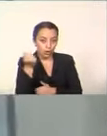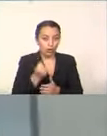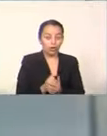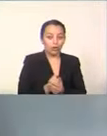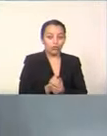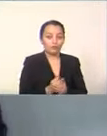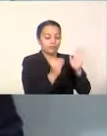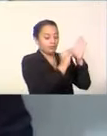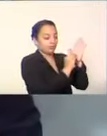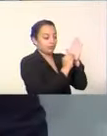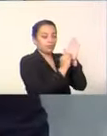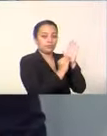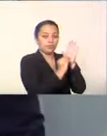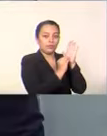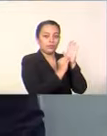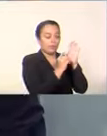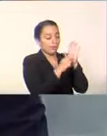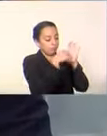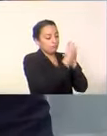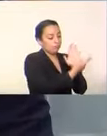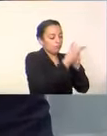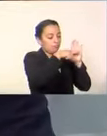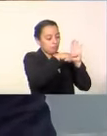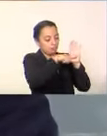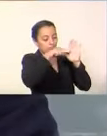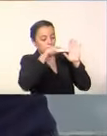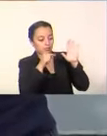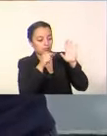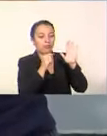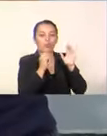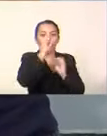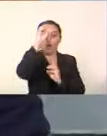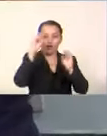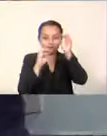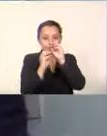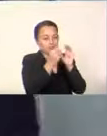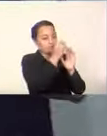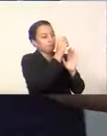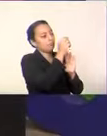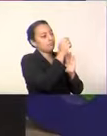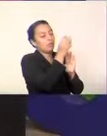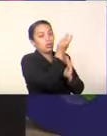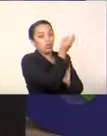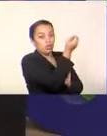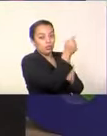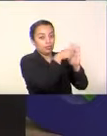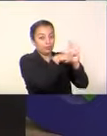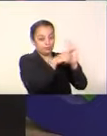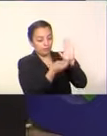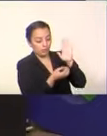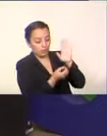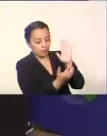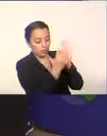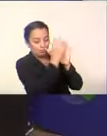colocar el minuendo, colocar el sustraendo, el signo menos y la línea. Alejandra, ¿luego qué hacemos? Bueno, en